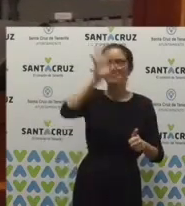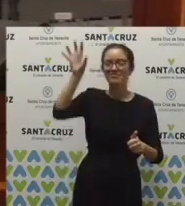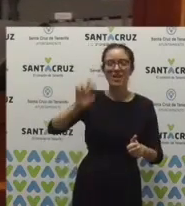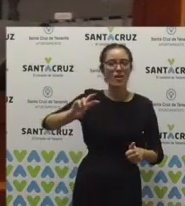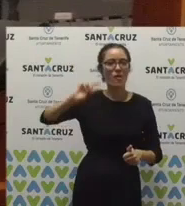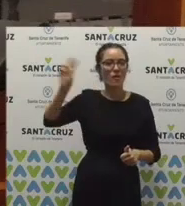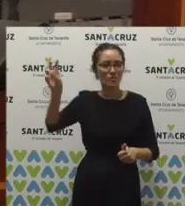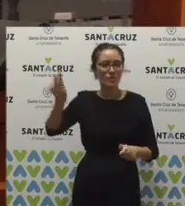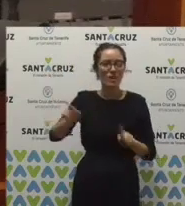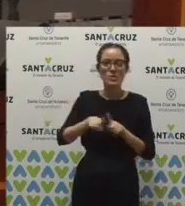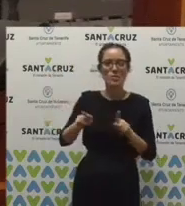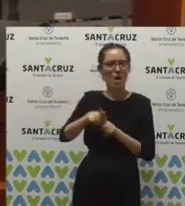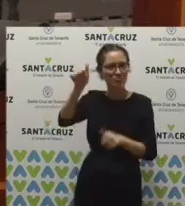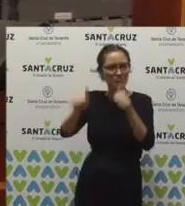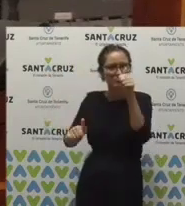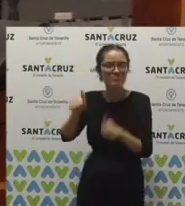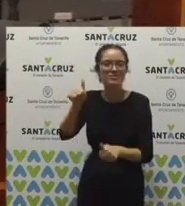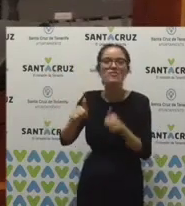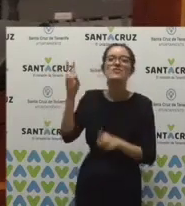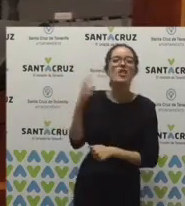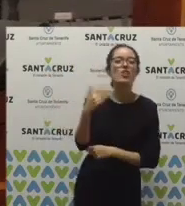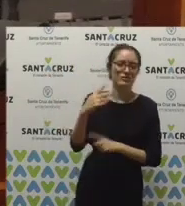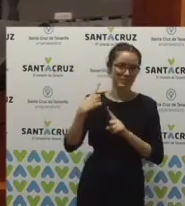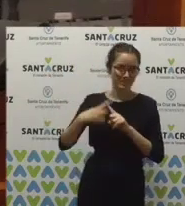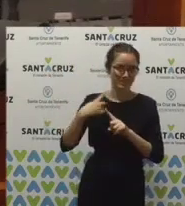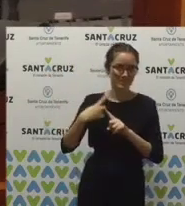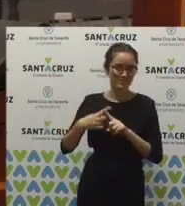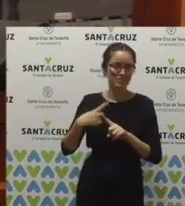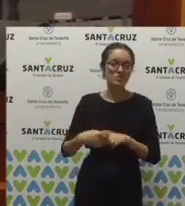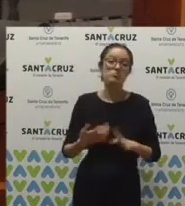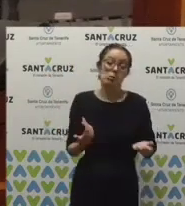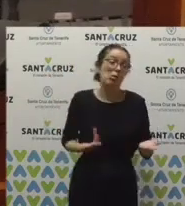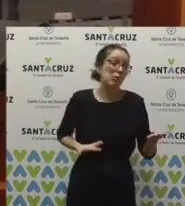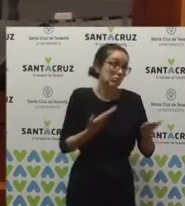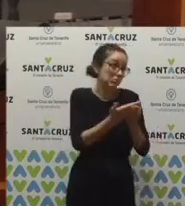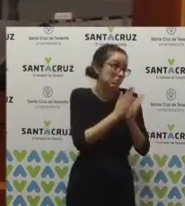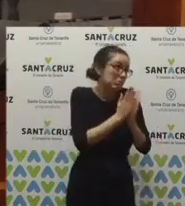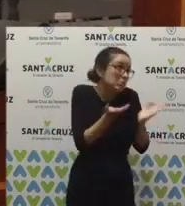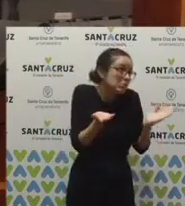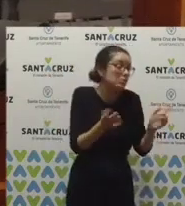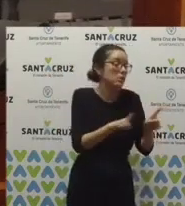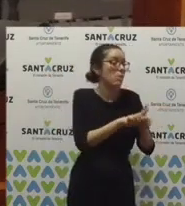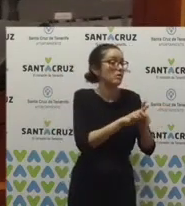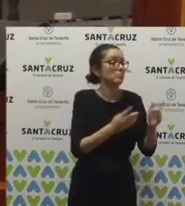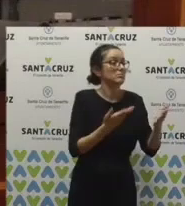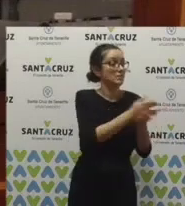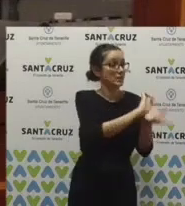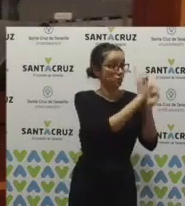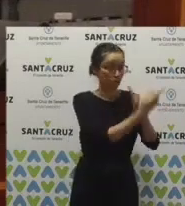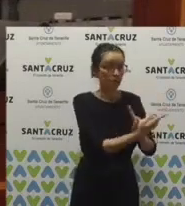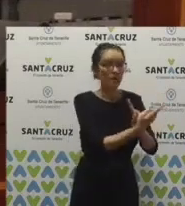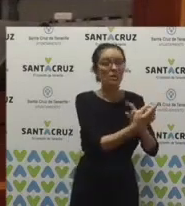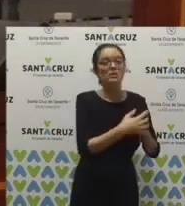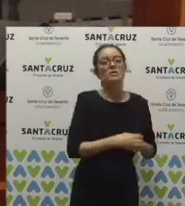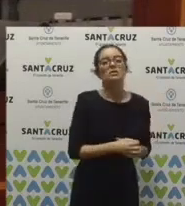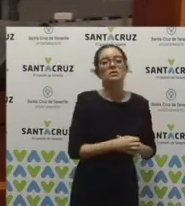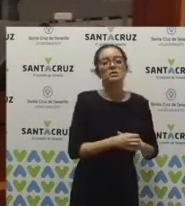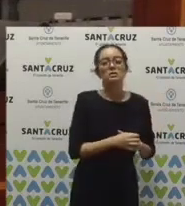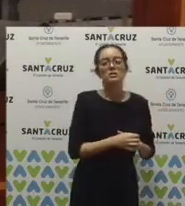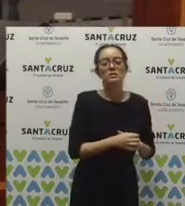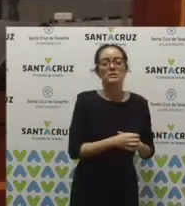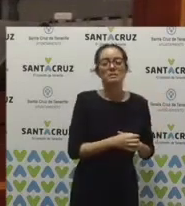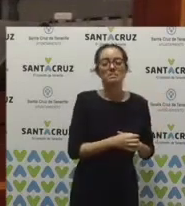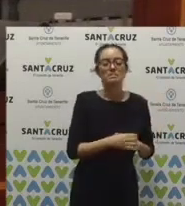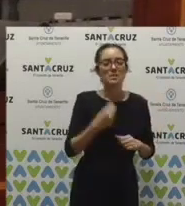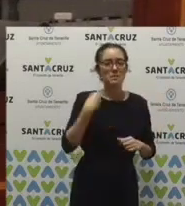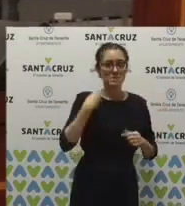muchos éxitos les planteamos esa transaccional y también en el sentido que ha redactado él el